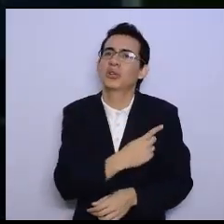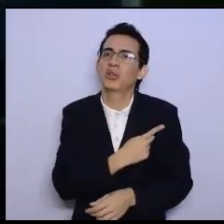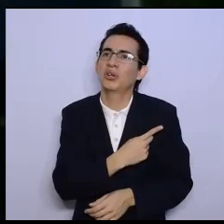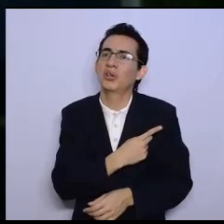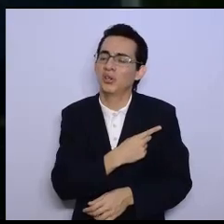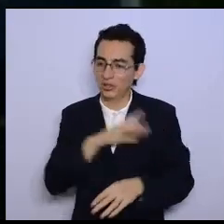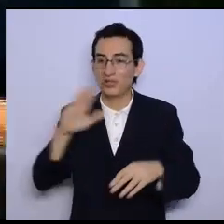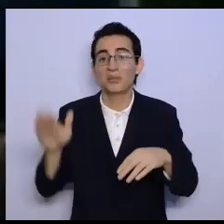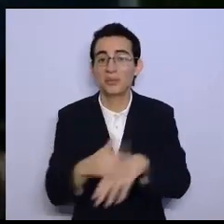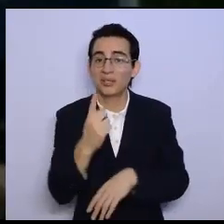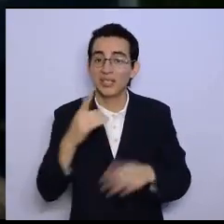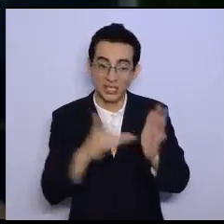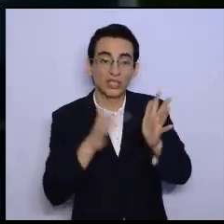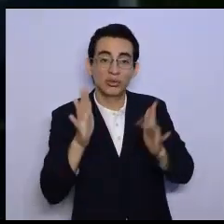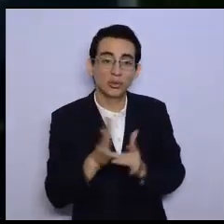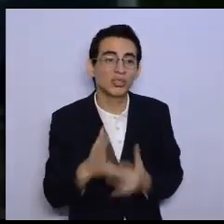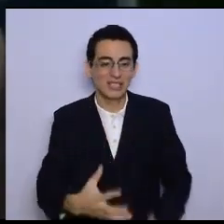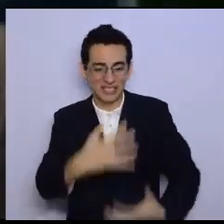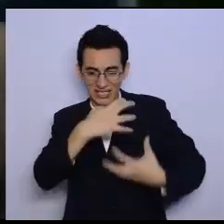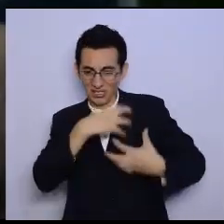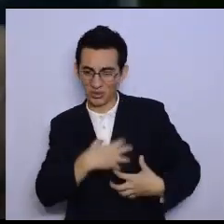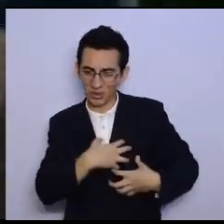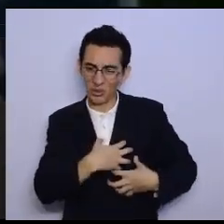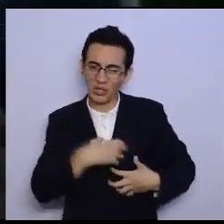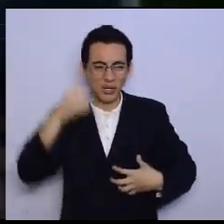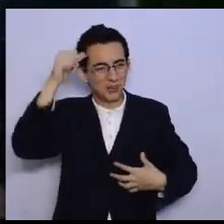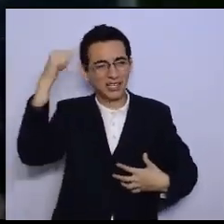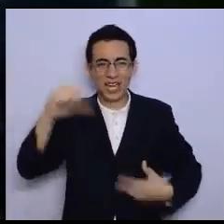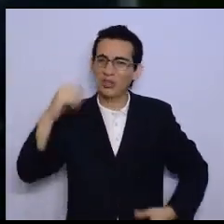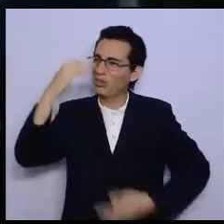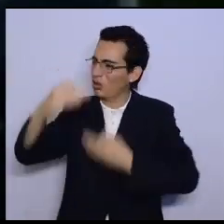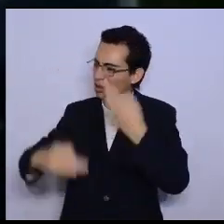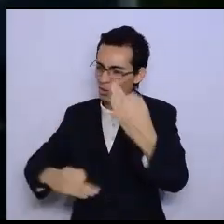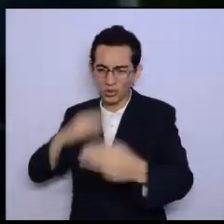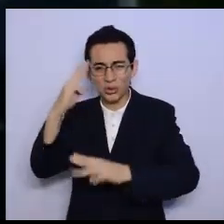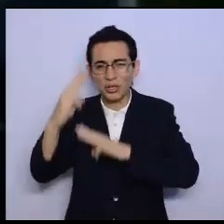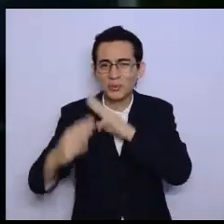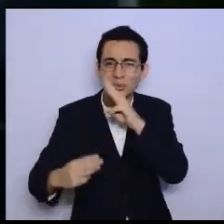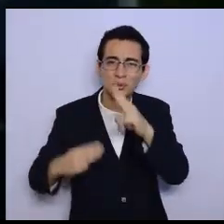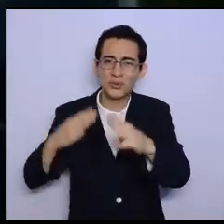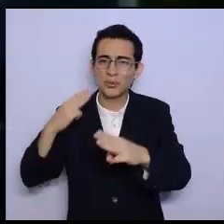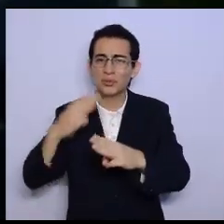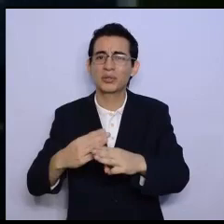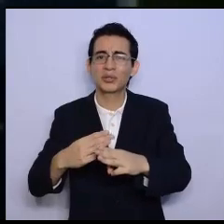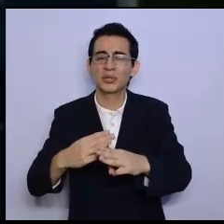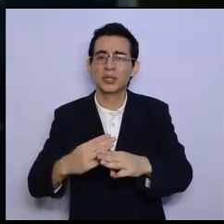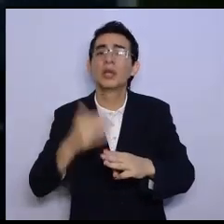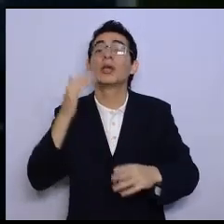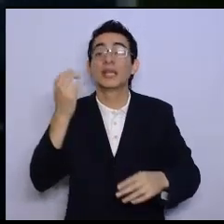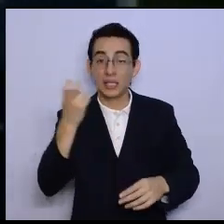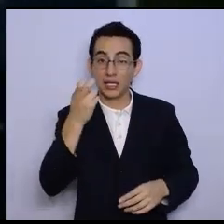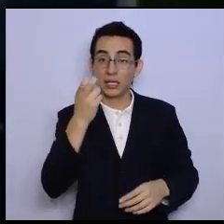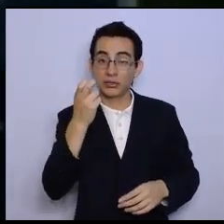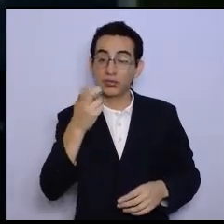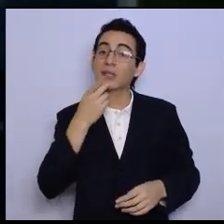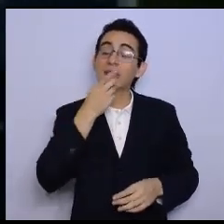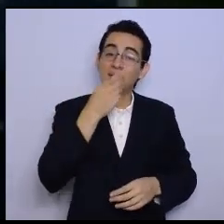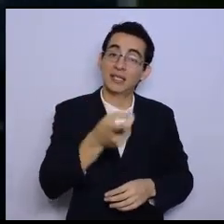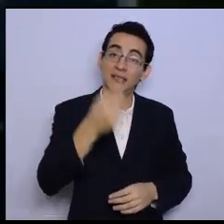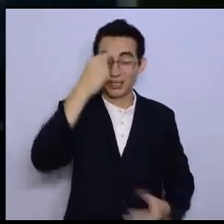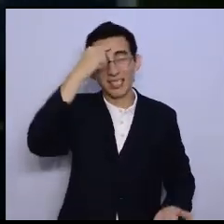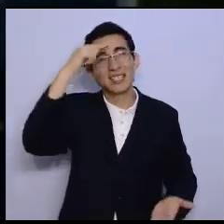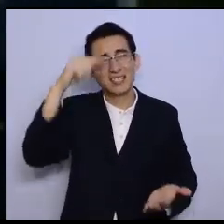cuerpo los pecados de todo el mundo, para que con su muerte pusiera a disposición de los que creyeran